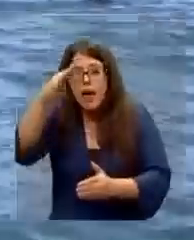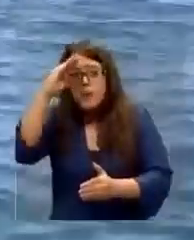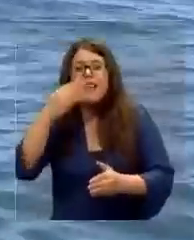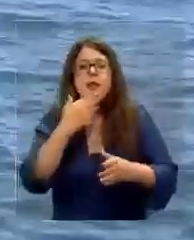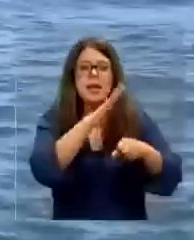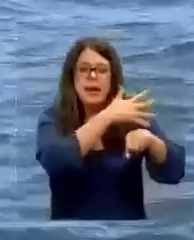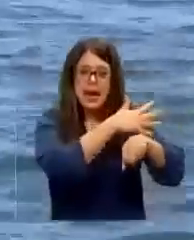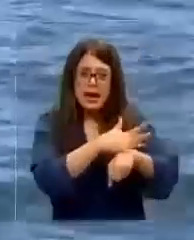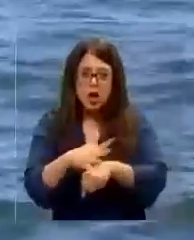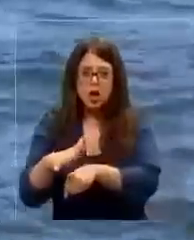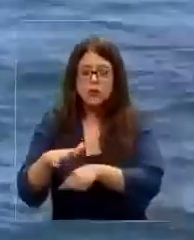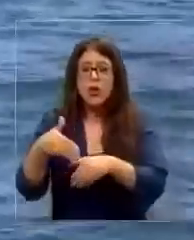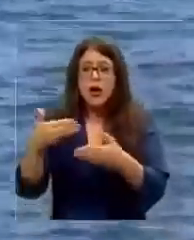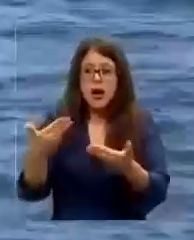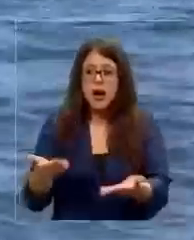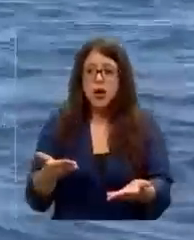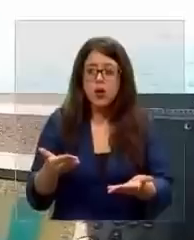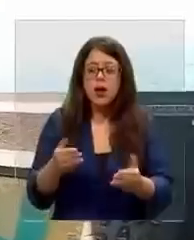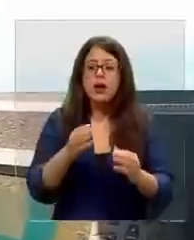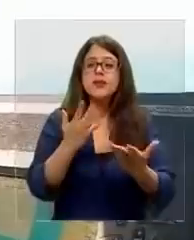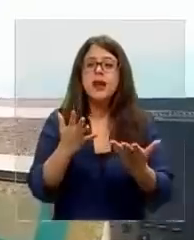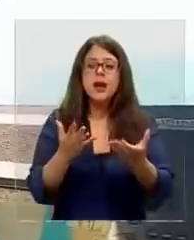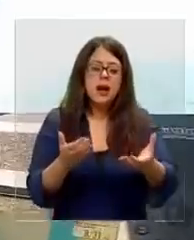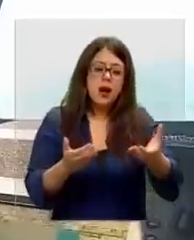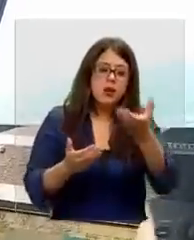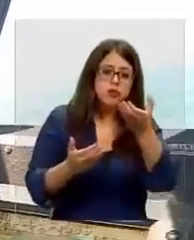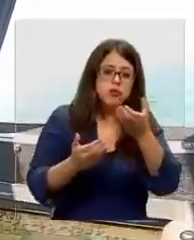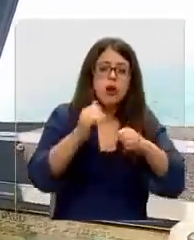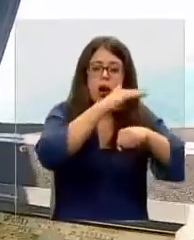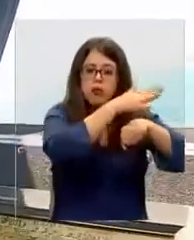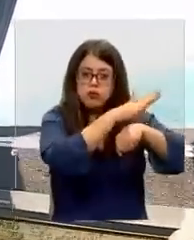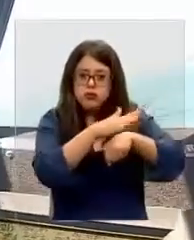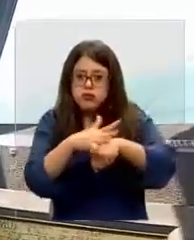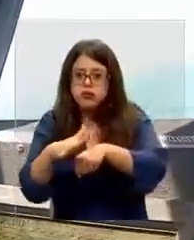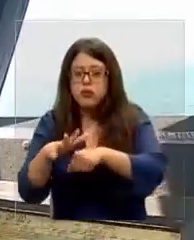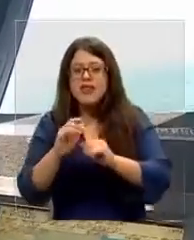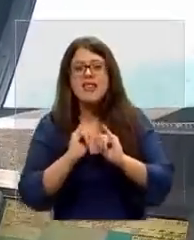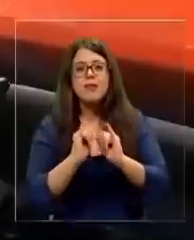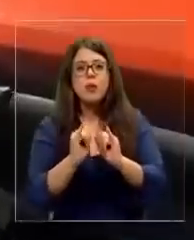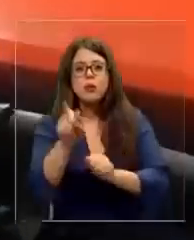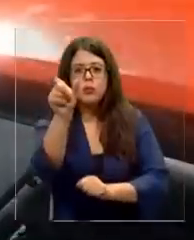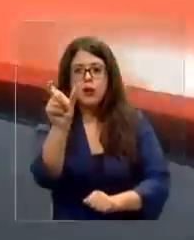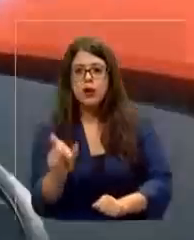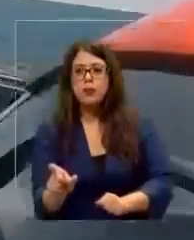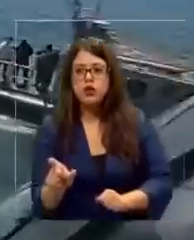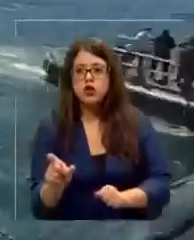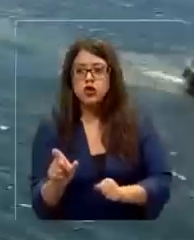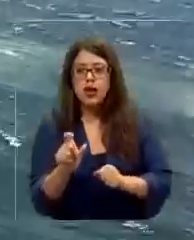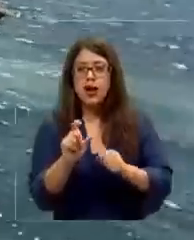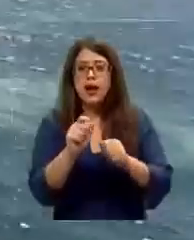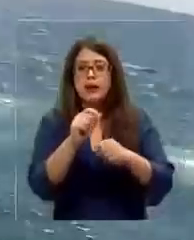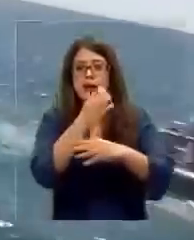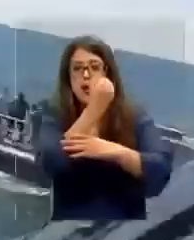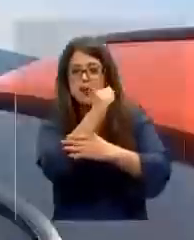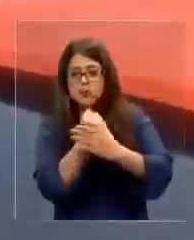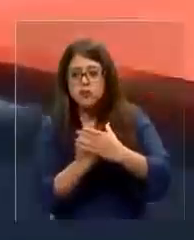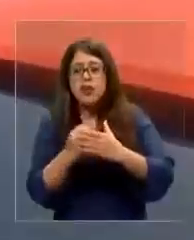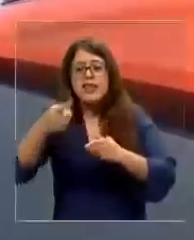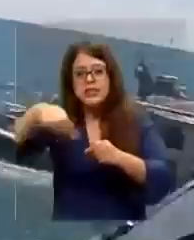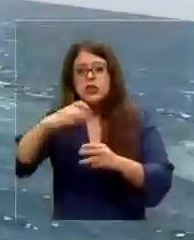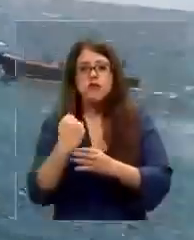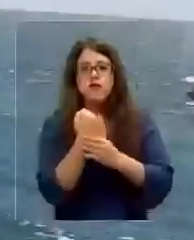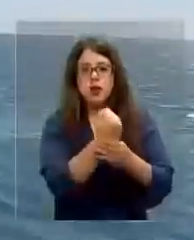naval. En este momento estamos en comunicaciones por radio con el helicóptero naval informando de la persona que está en el agua y ellos van a proceder al